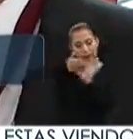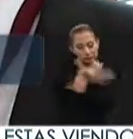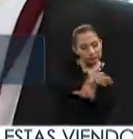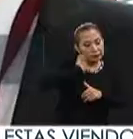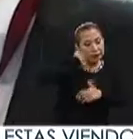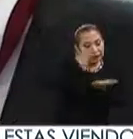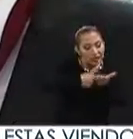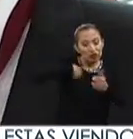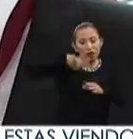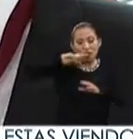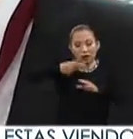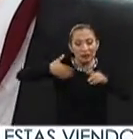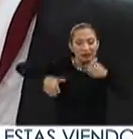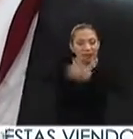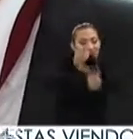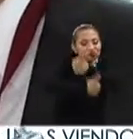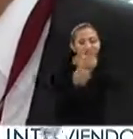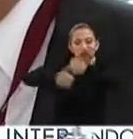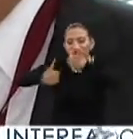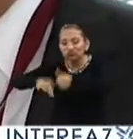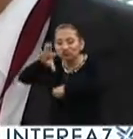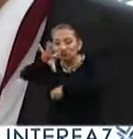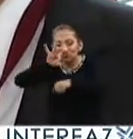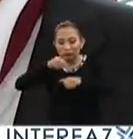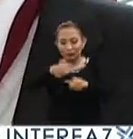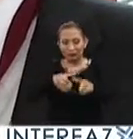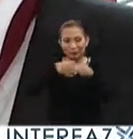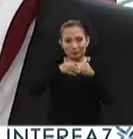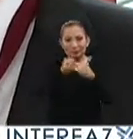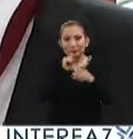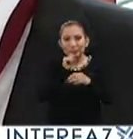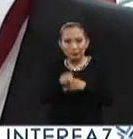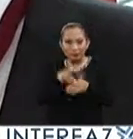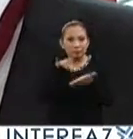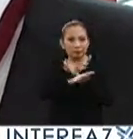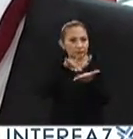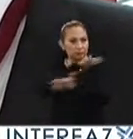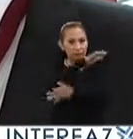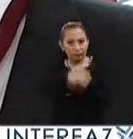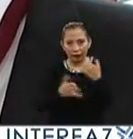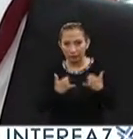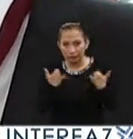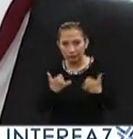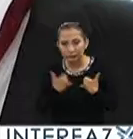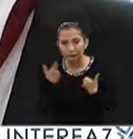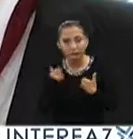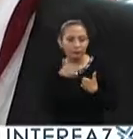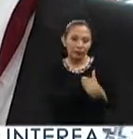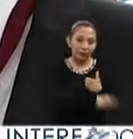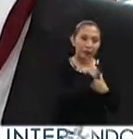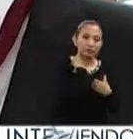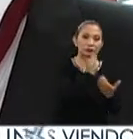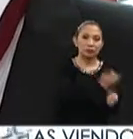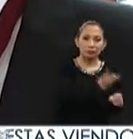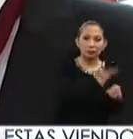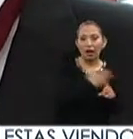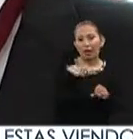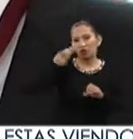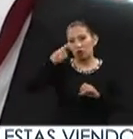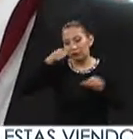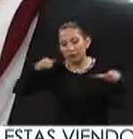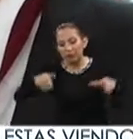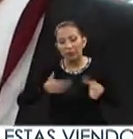nosotros un intrauniversitario y obviamente poder también apoyar a todos los jóvenes, tanto de nivel medio superior como